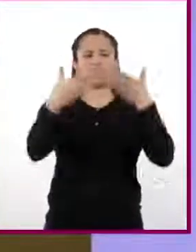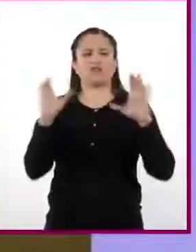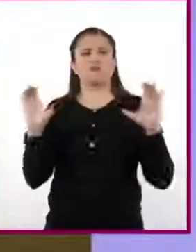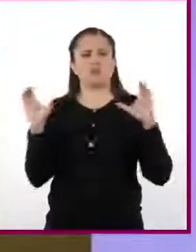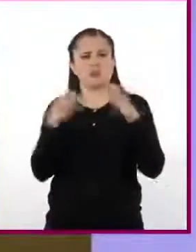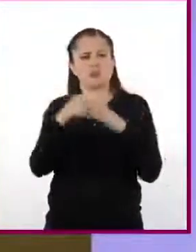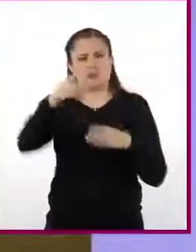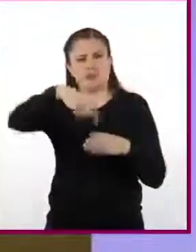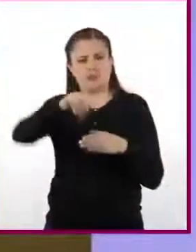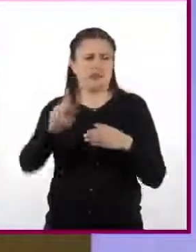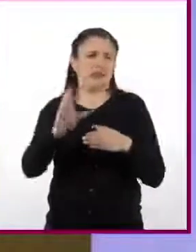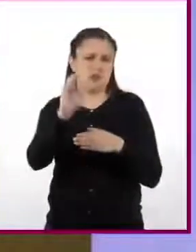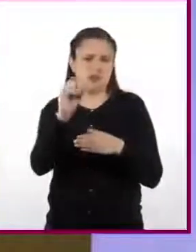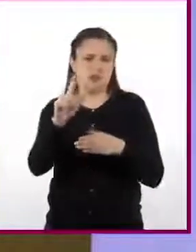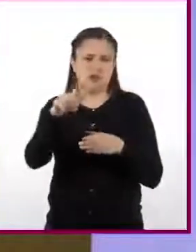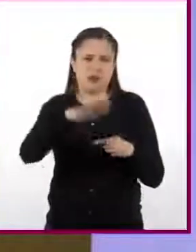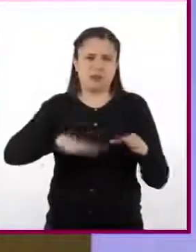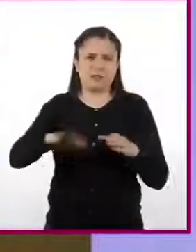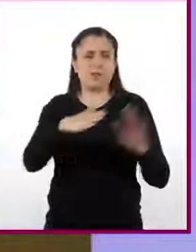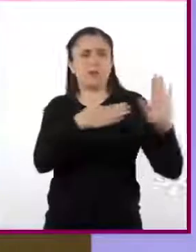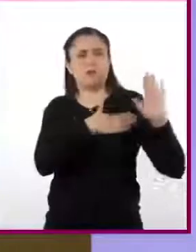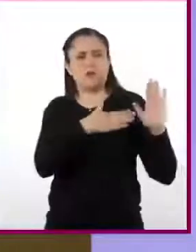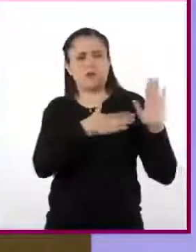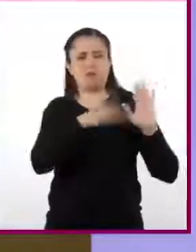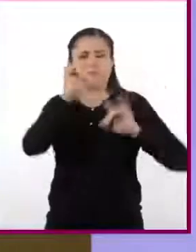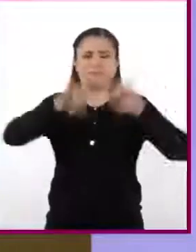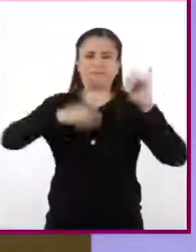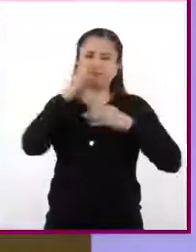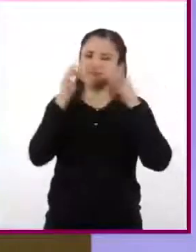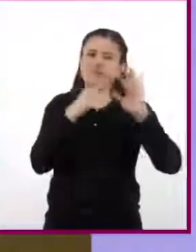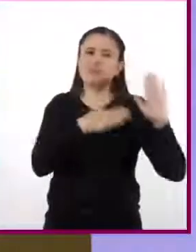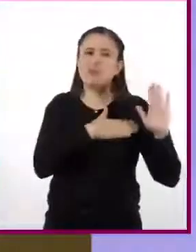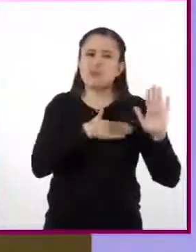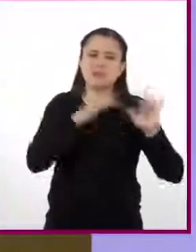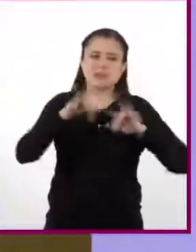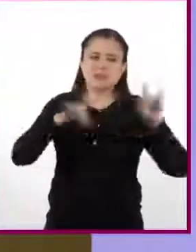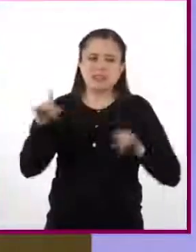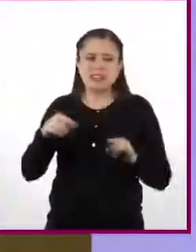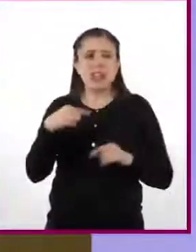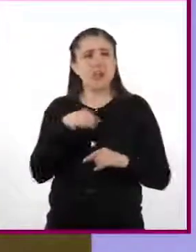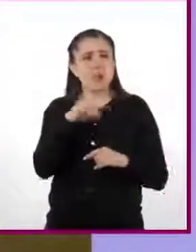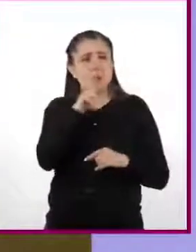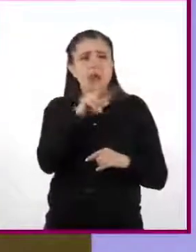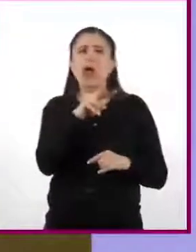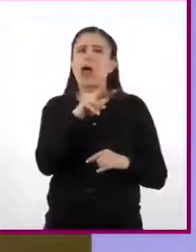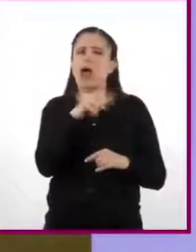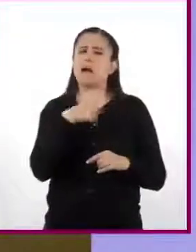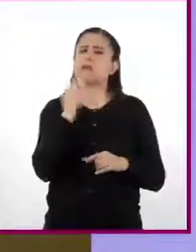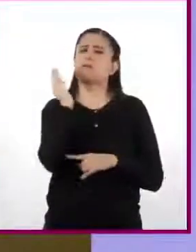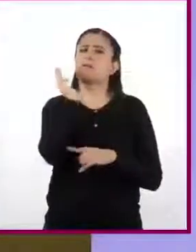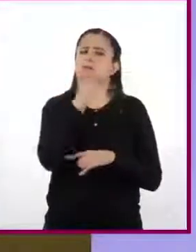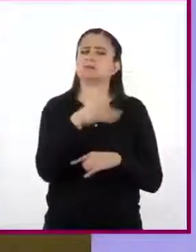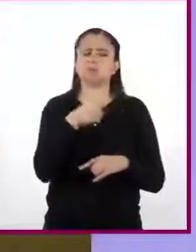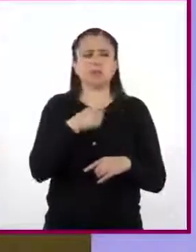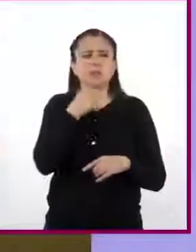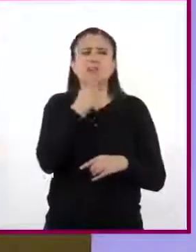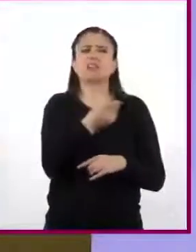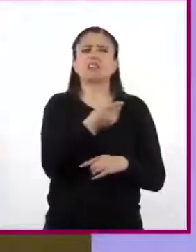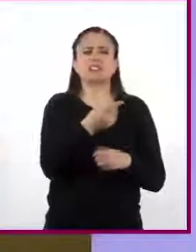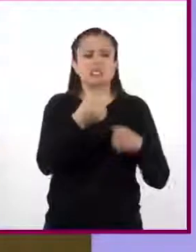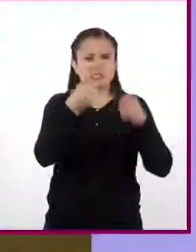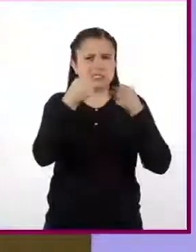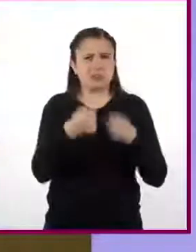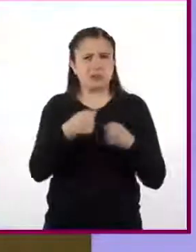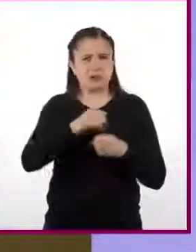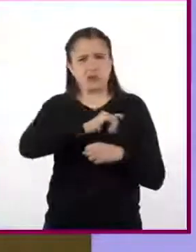comunidad haciendo algunas promesas de campaña y yo lo increpé y le dije que